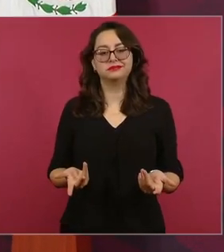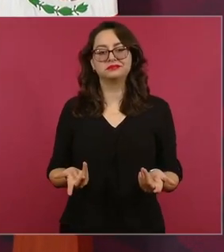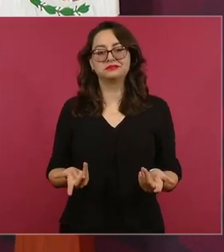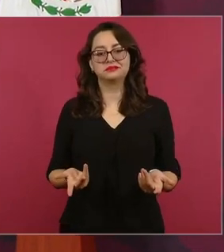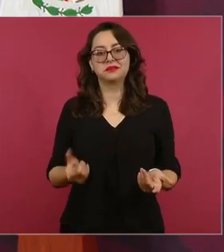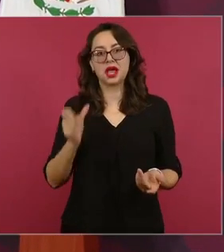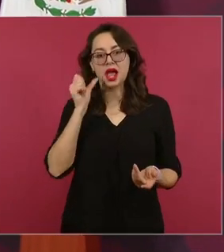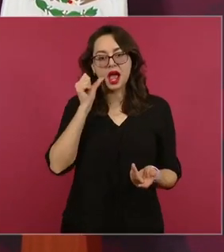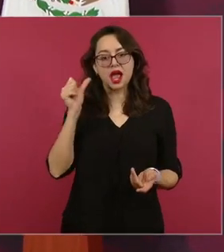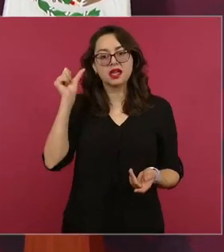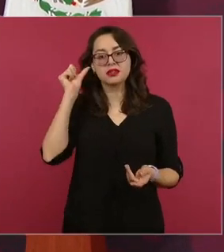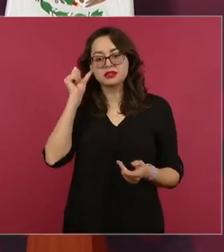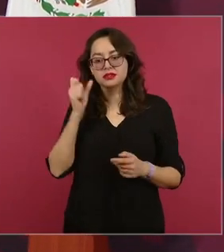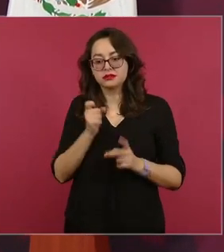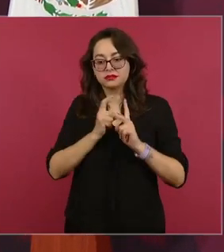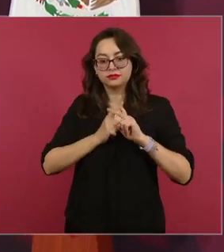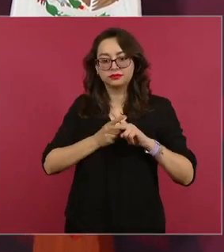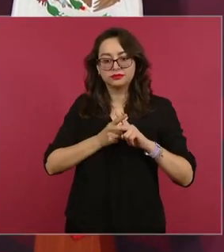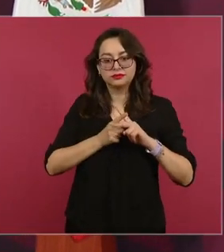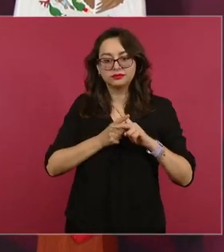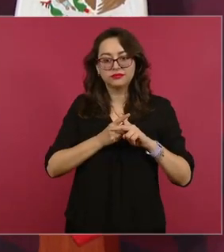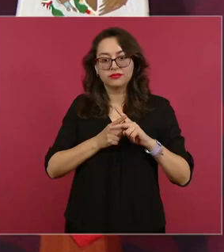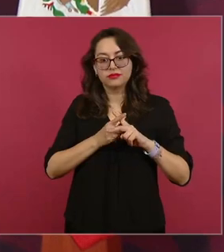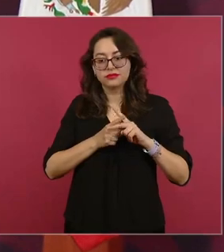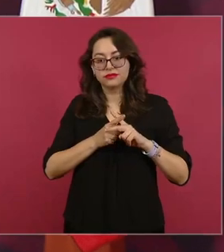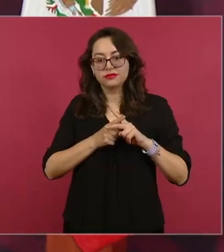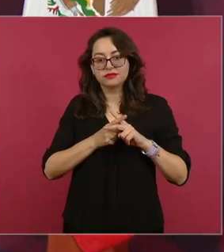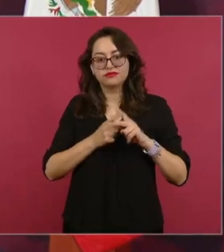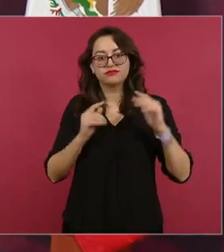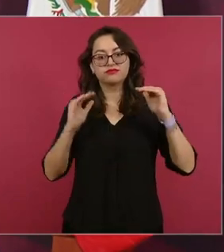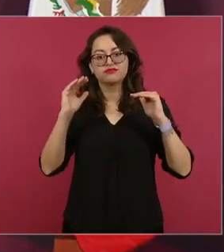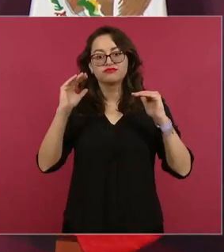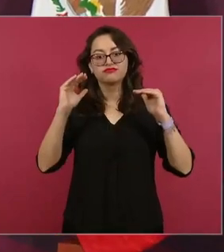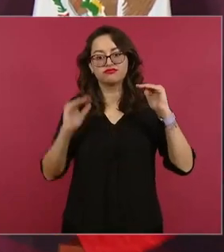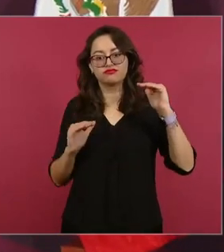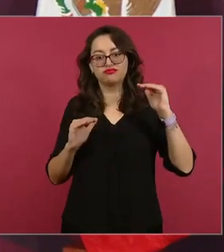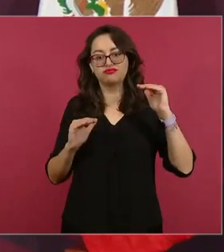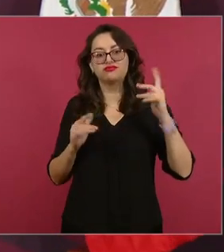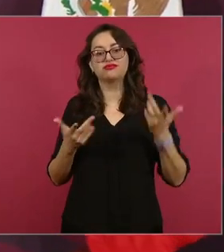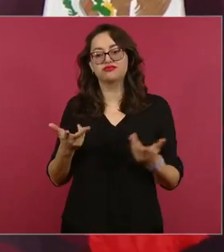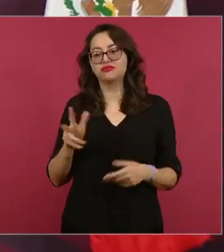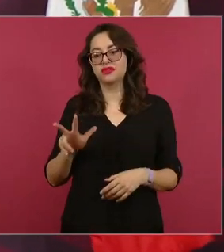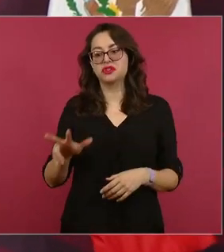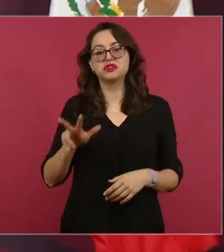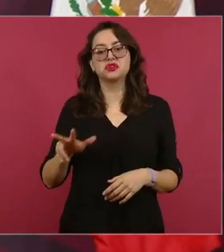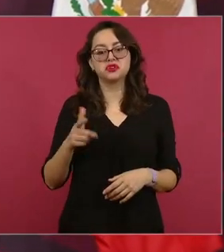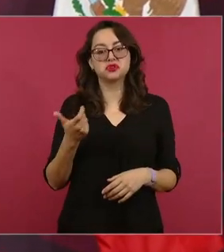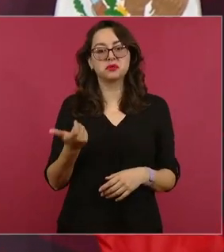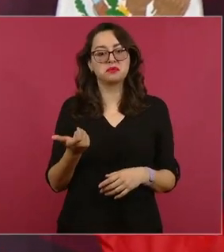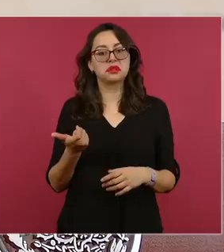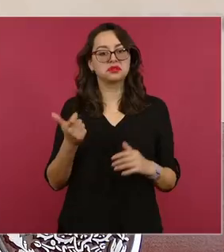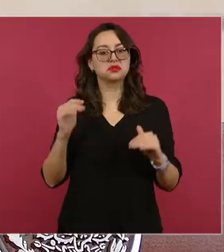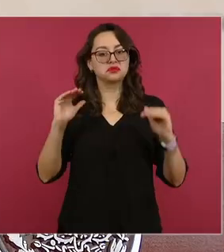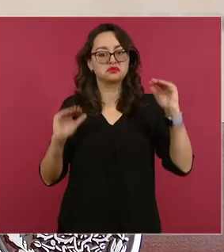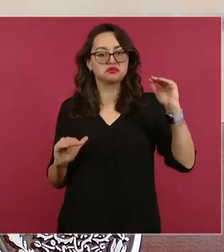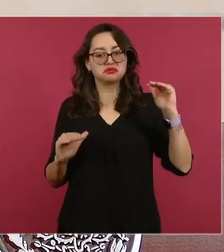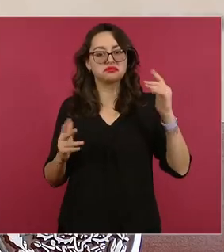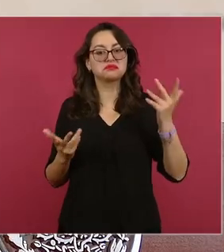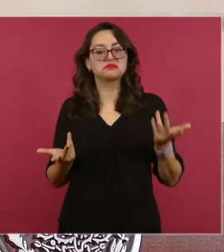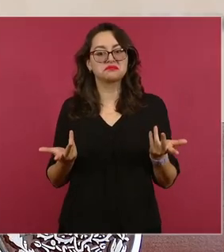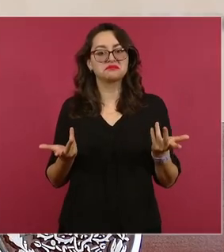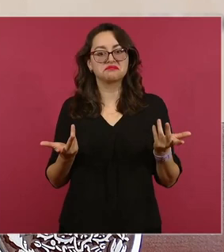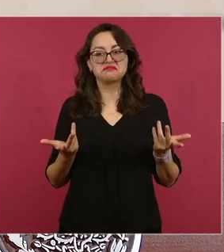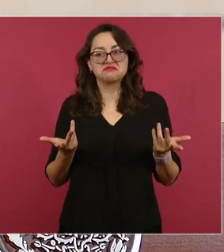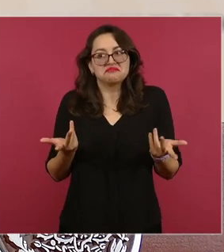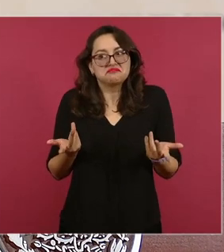ayer de nuevo baja a menos de 18 pesos por dólar, o sea, está muy